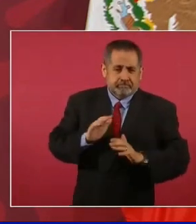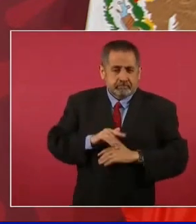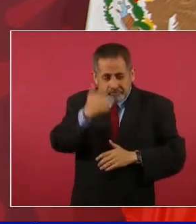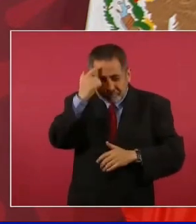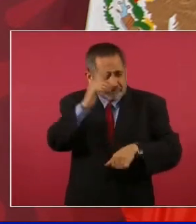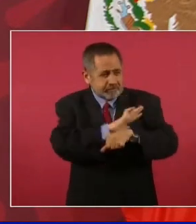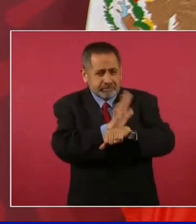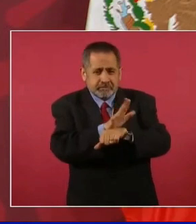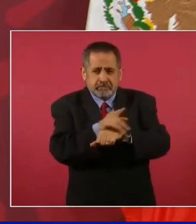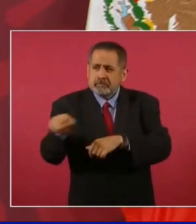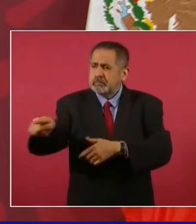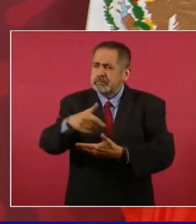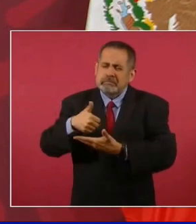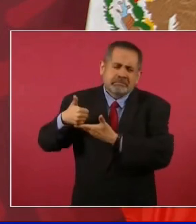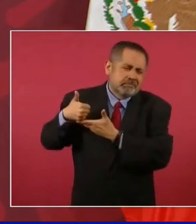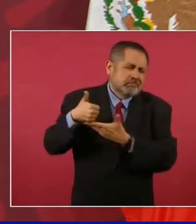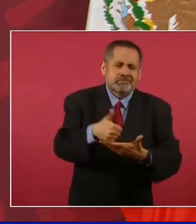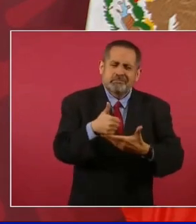pandemia.